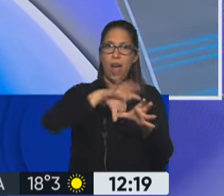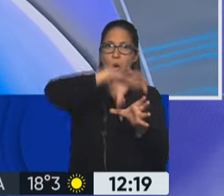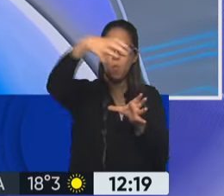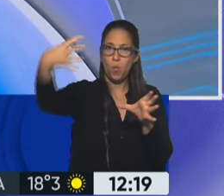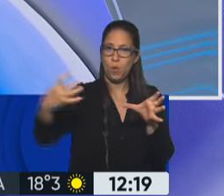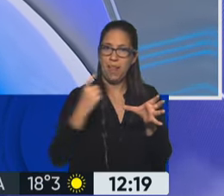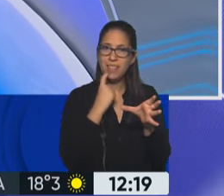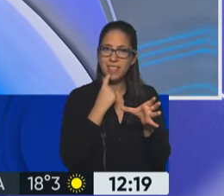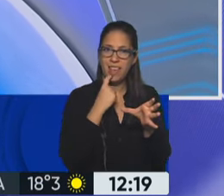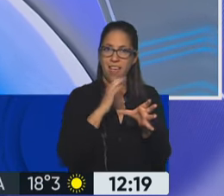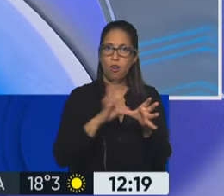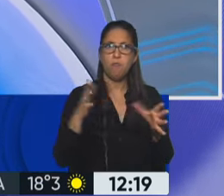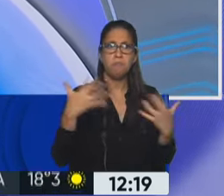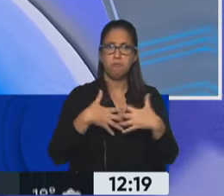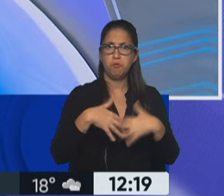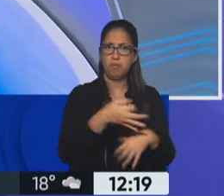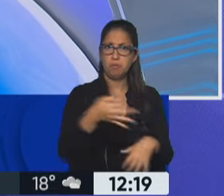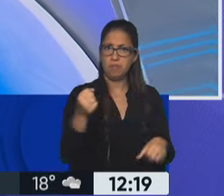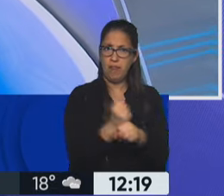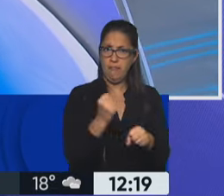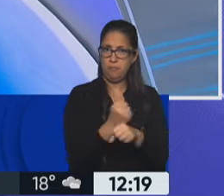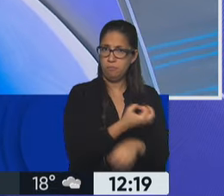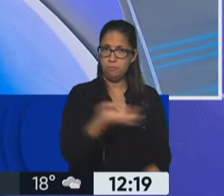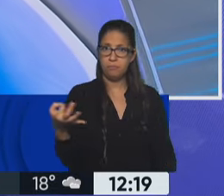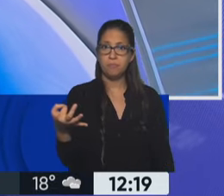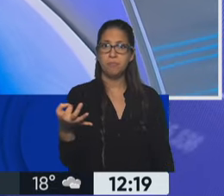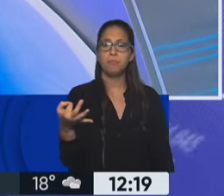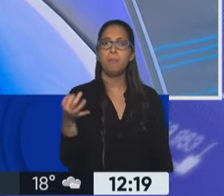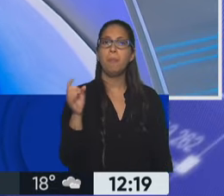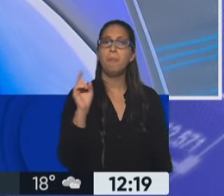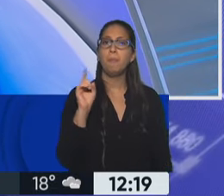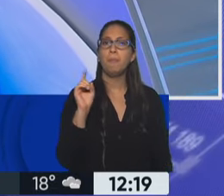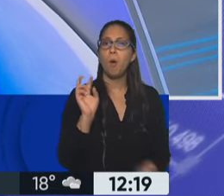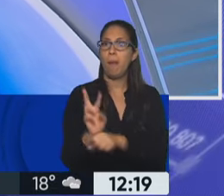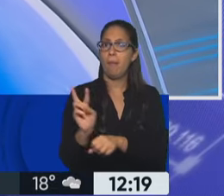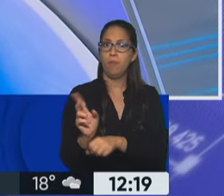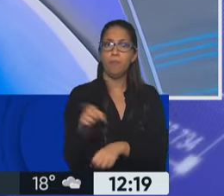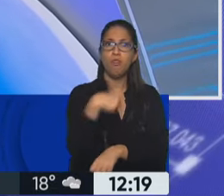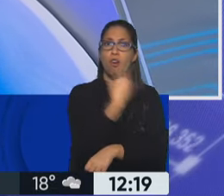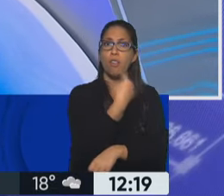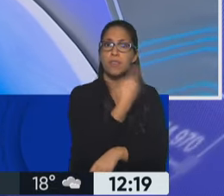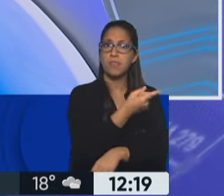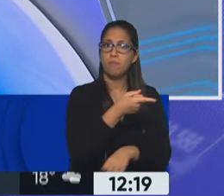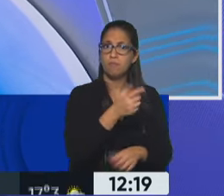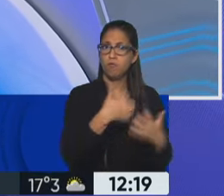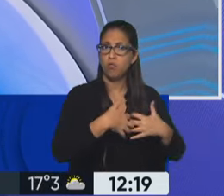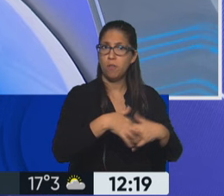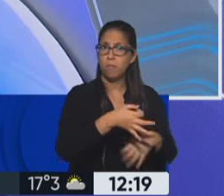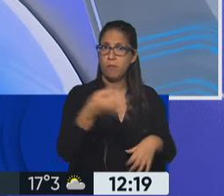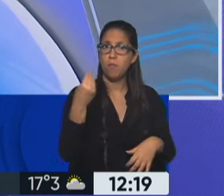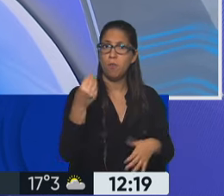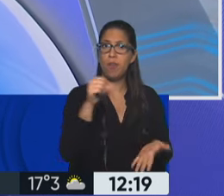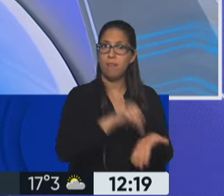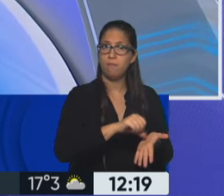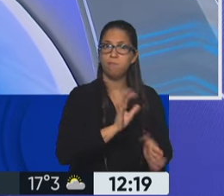acero y demás funcionó perfectamente bueno evidentemente funcionó perfectamente del otro lado dicen funcionó perfectamente porque en realidad Irán tiró